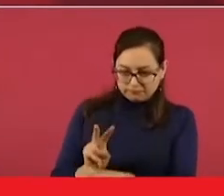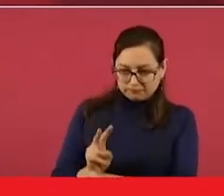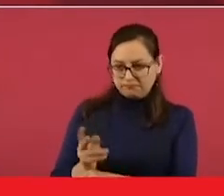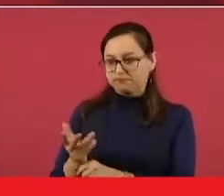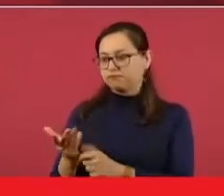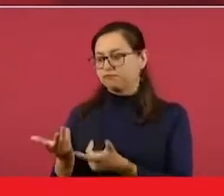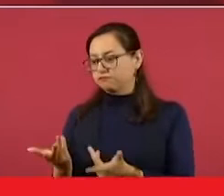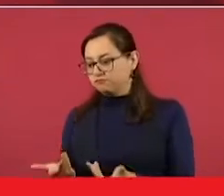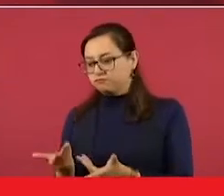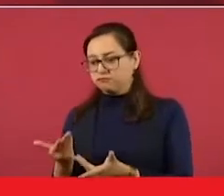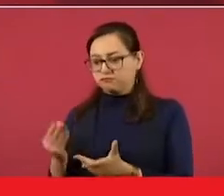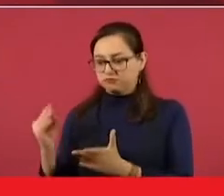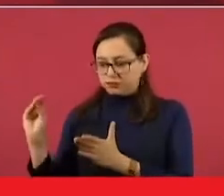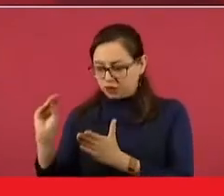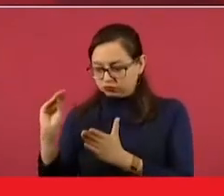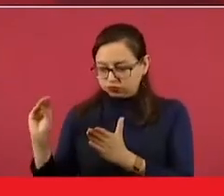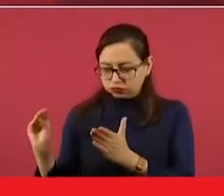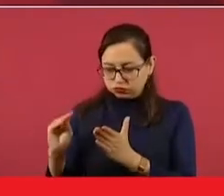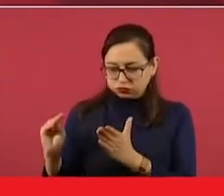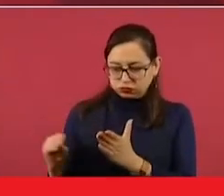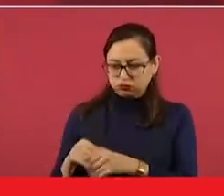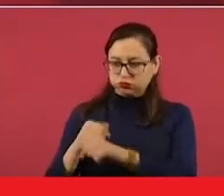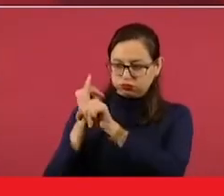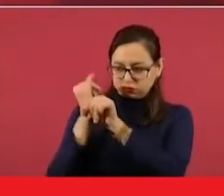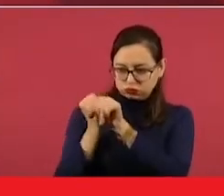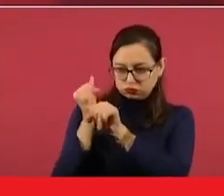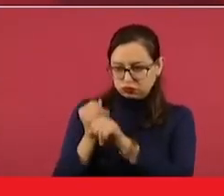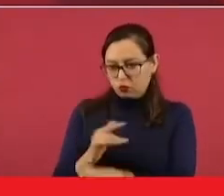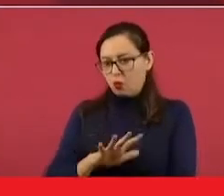con el propósito de que